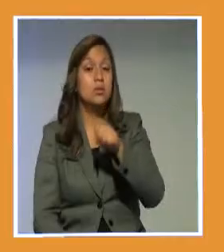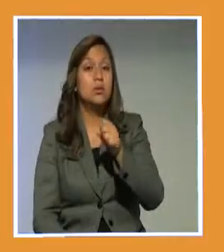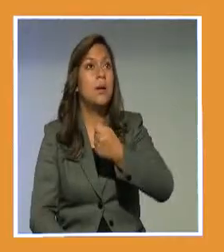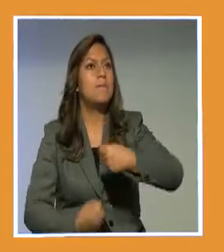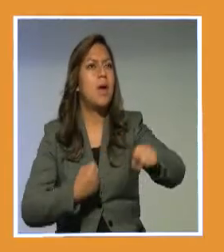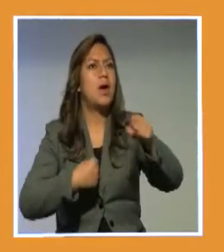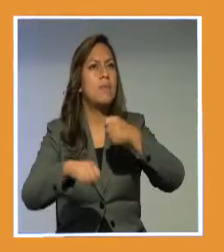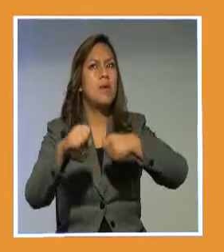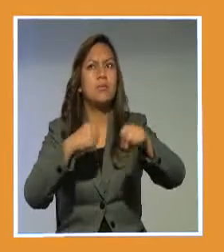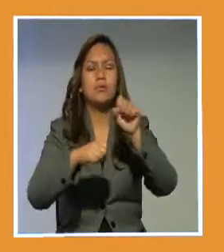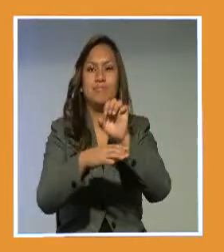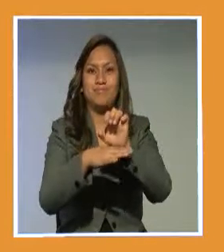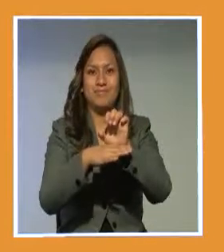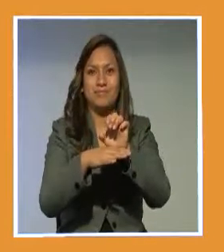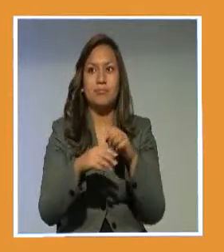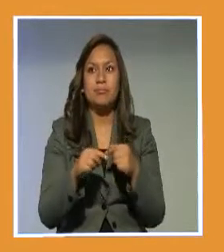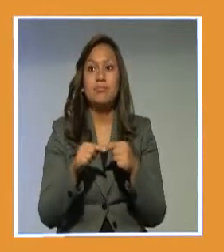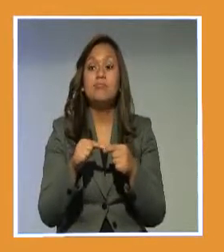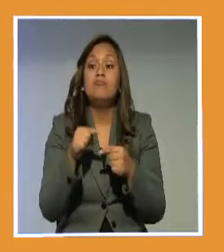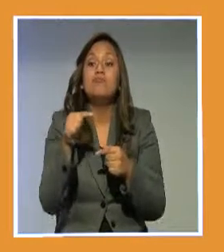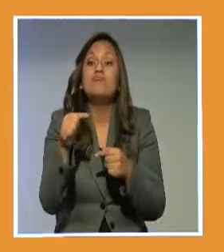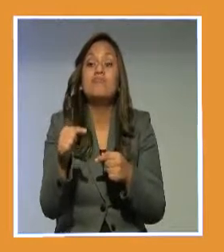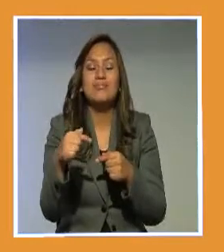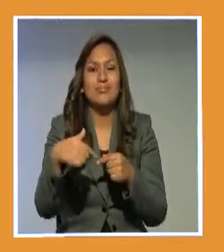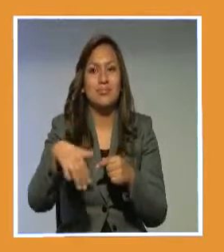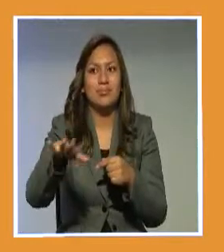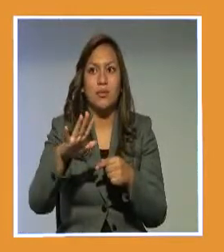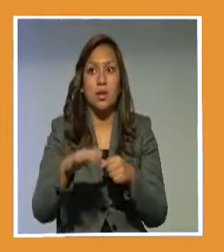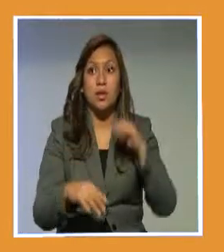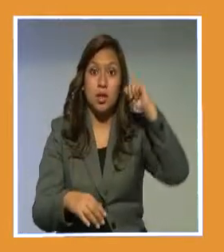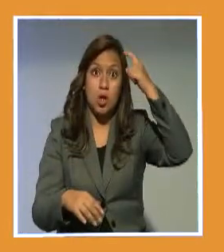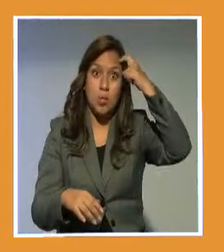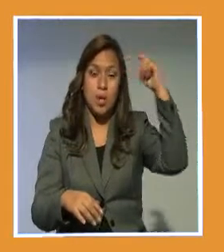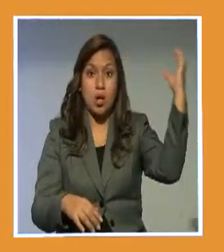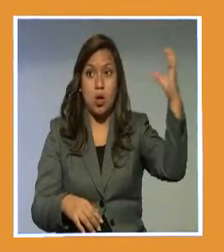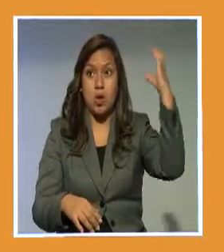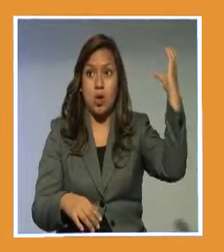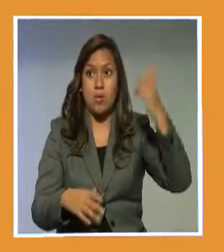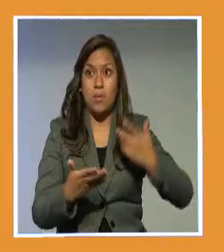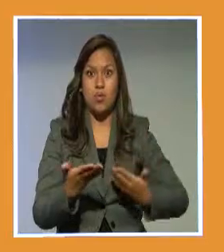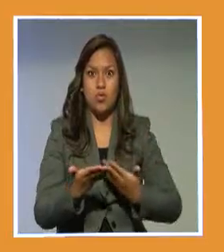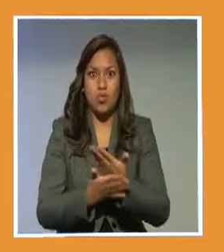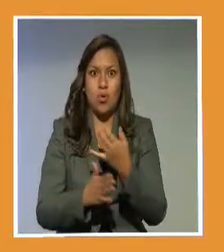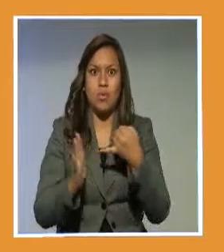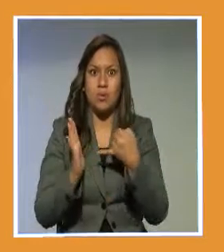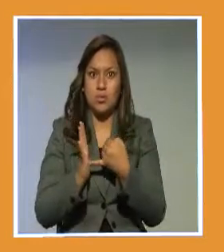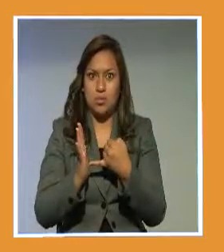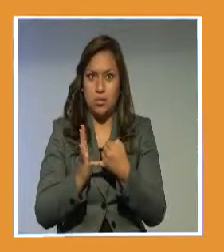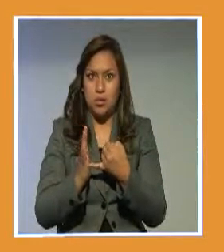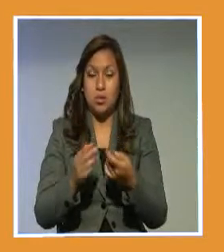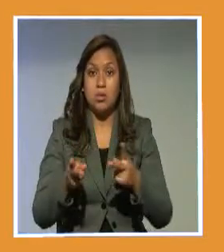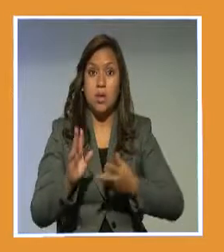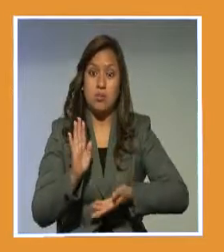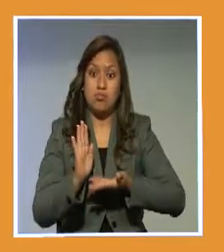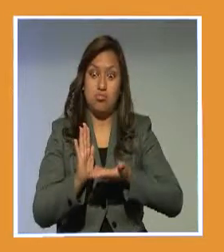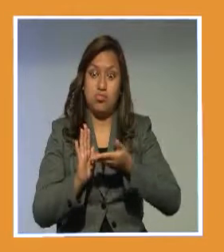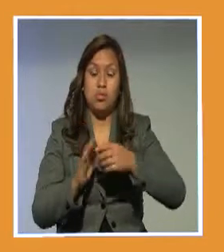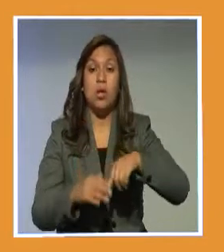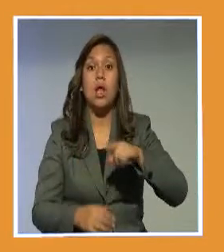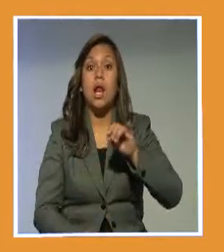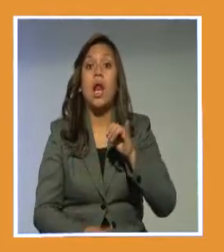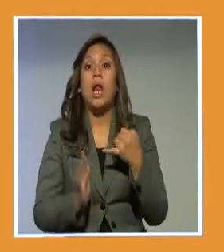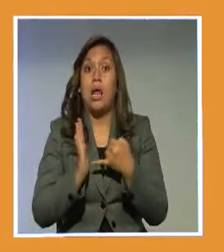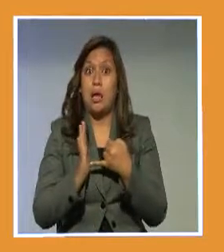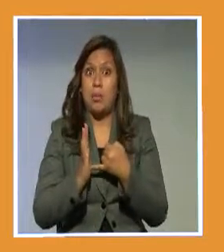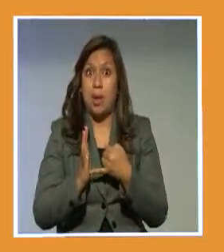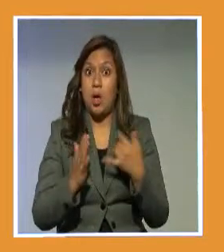y si se va un poco más allá, sepa también que el gobierno de Colombia ha establecido nuevos impuestos y una elevación del IVA importante